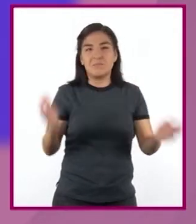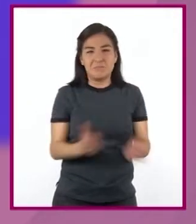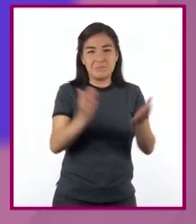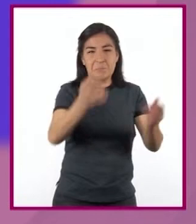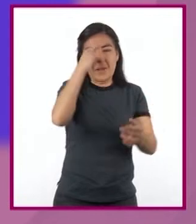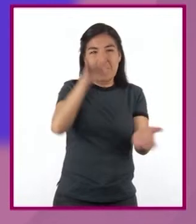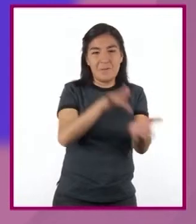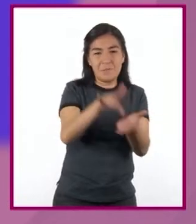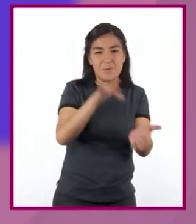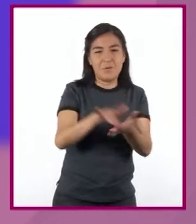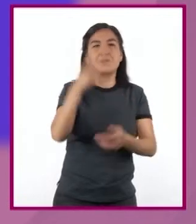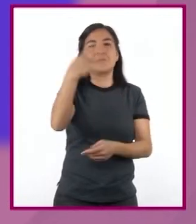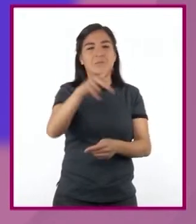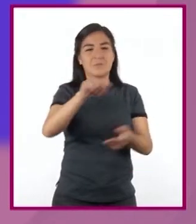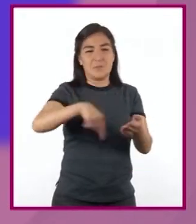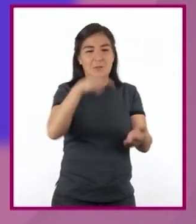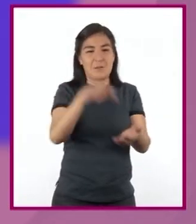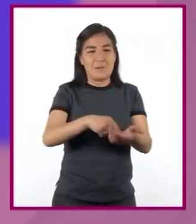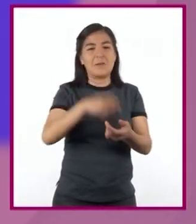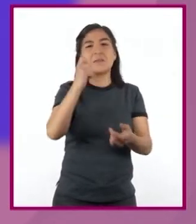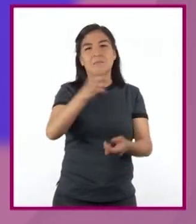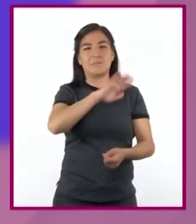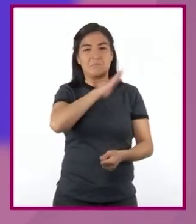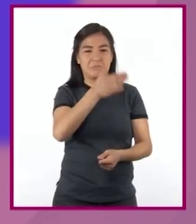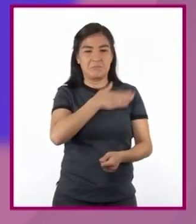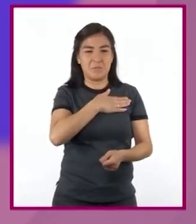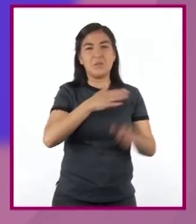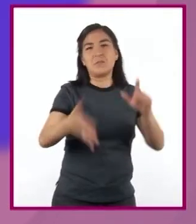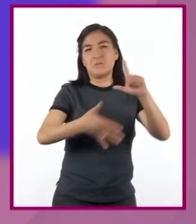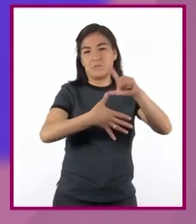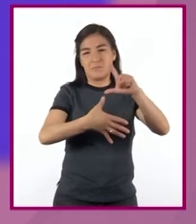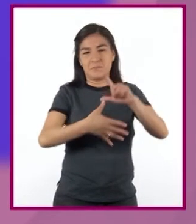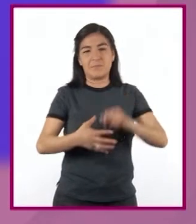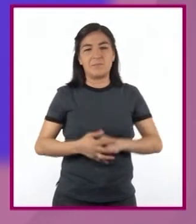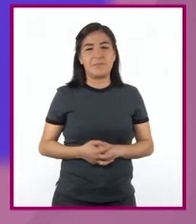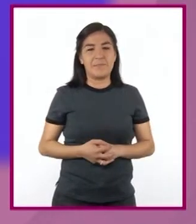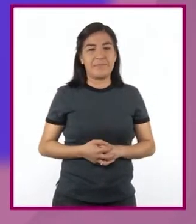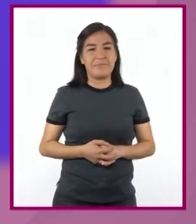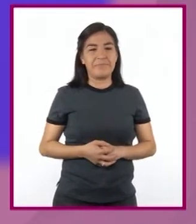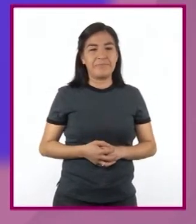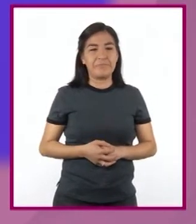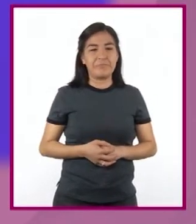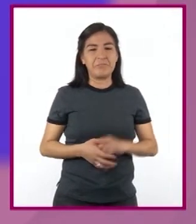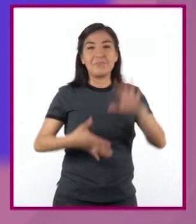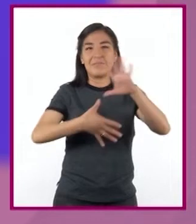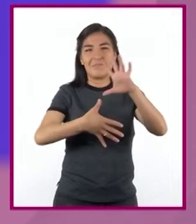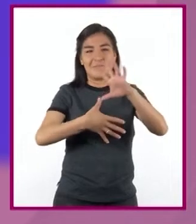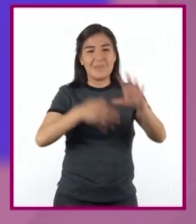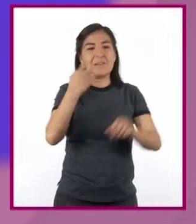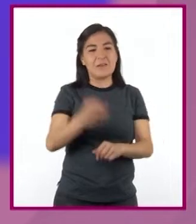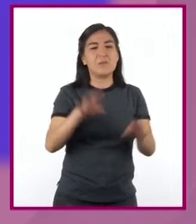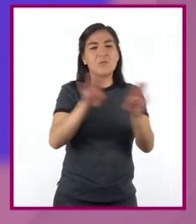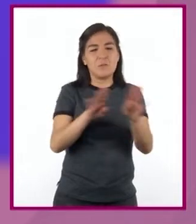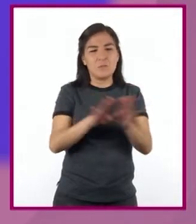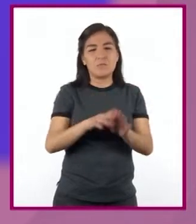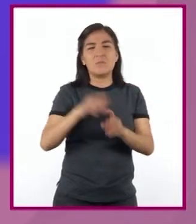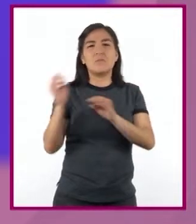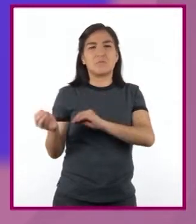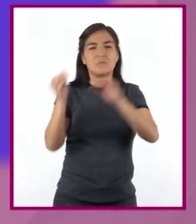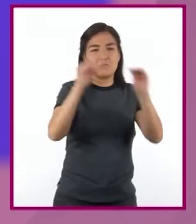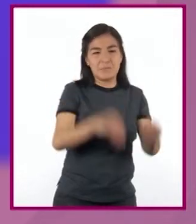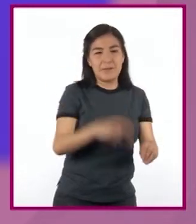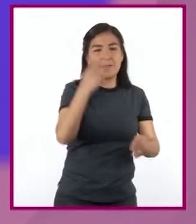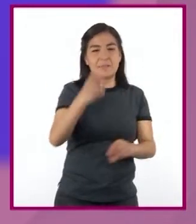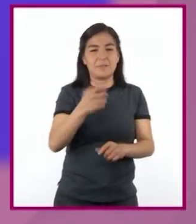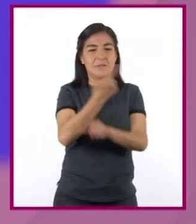independencia de las colonias españolas en América? ¿Cómo llegaron las ideas liberales e ilustradas a